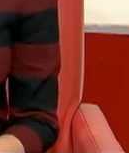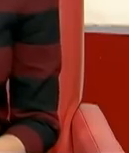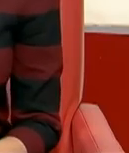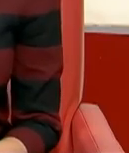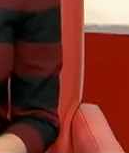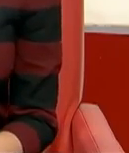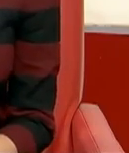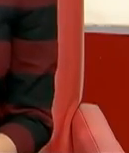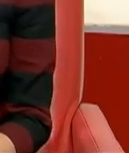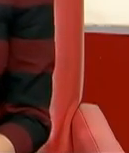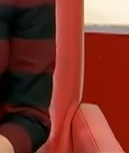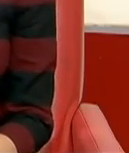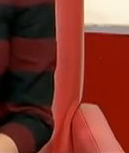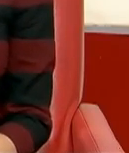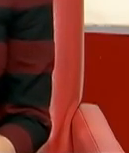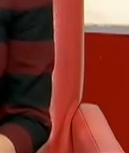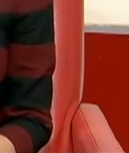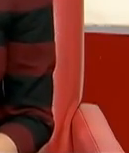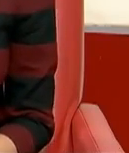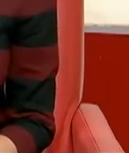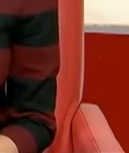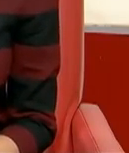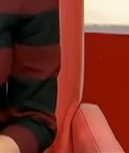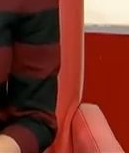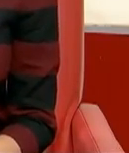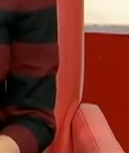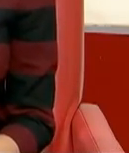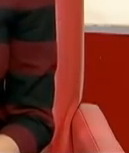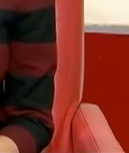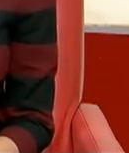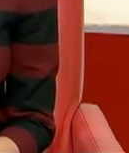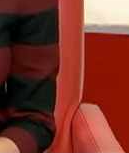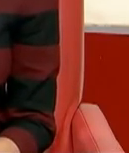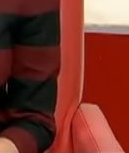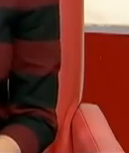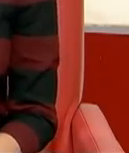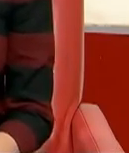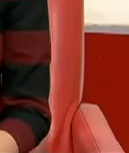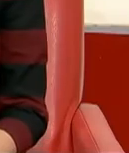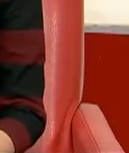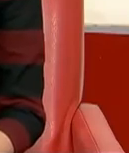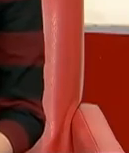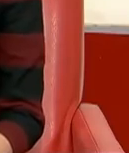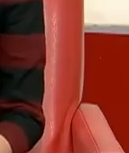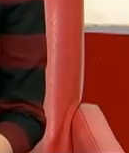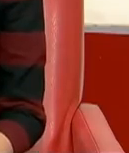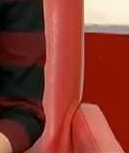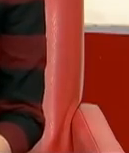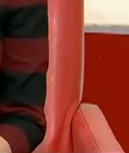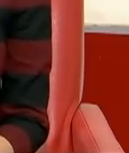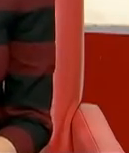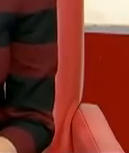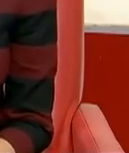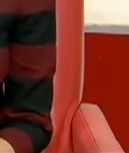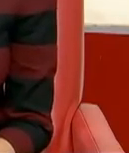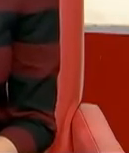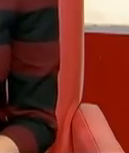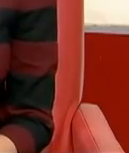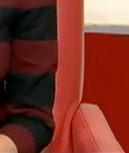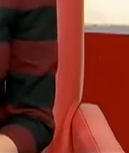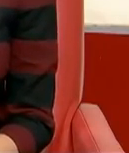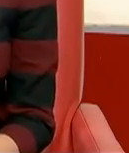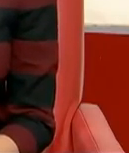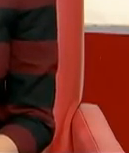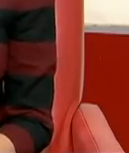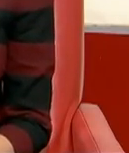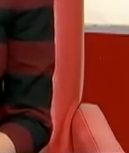Cámara decidió abolir esta ley que fue promulgada por Obama en el 2015 y pues que se toma como un paso más por el